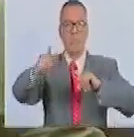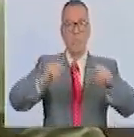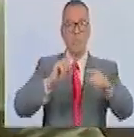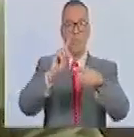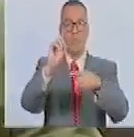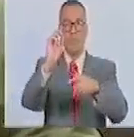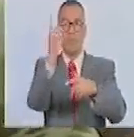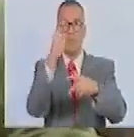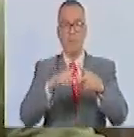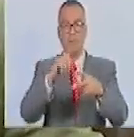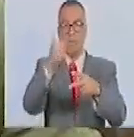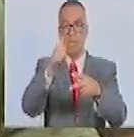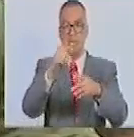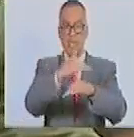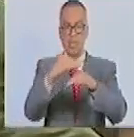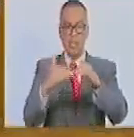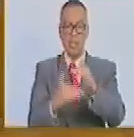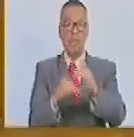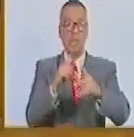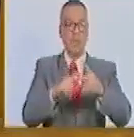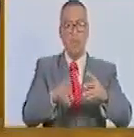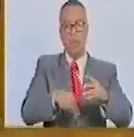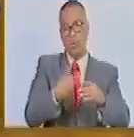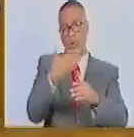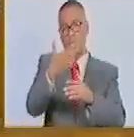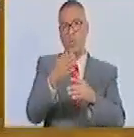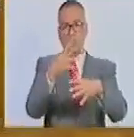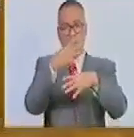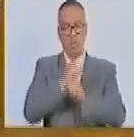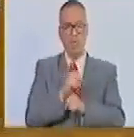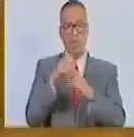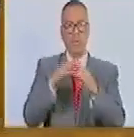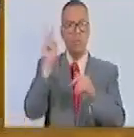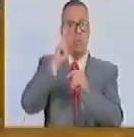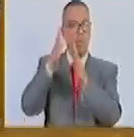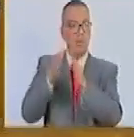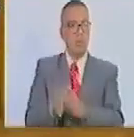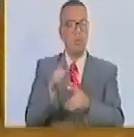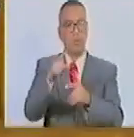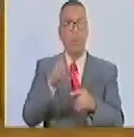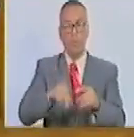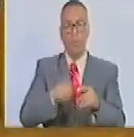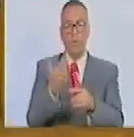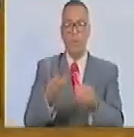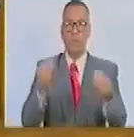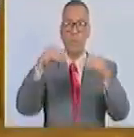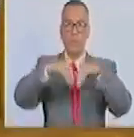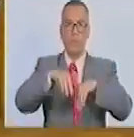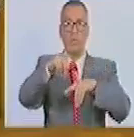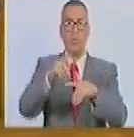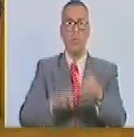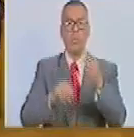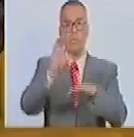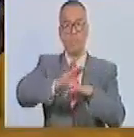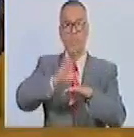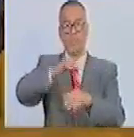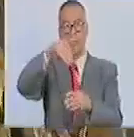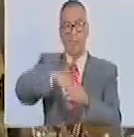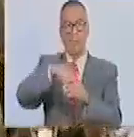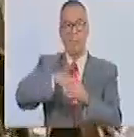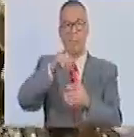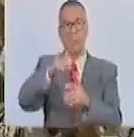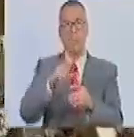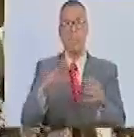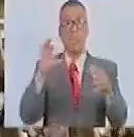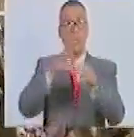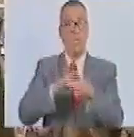10 rectores suplentes que le puedan dar confianza al venezolano y los puedan reencontrar en el centro electoral. Desde